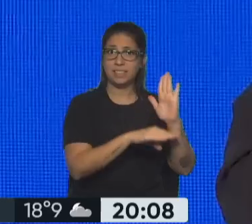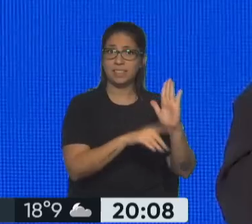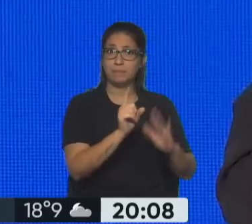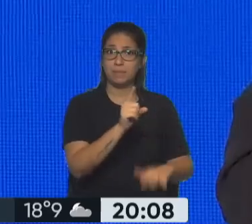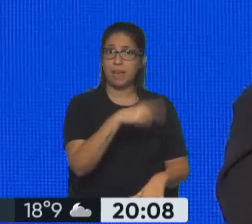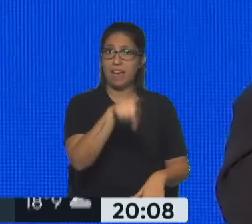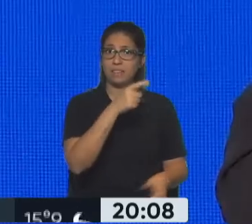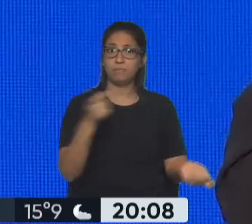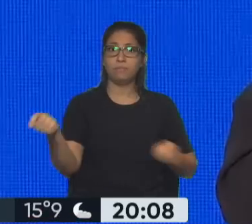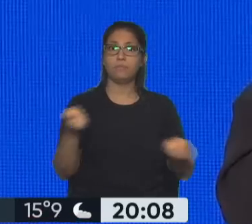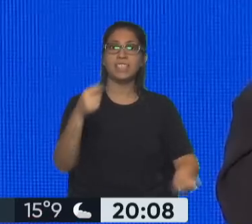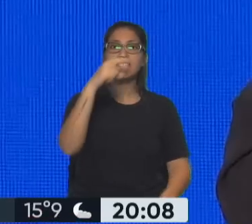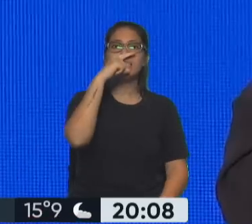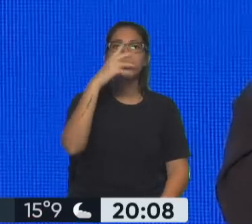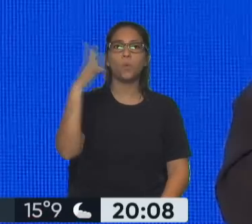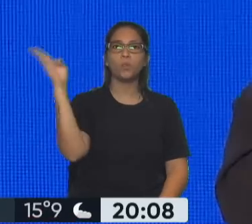manejan el